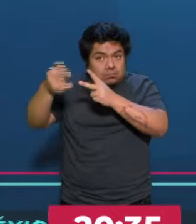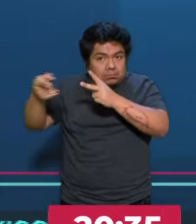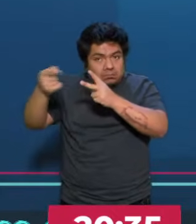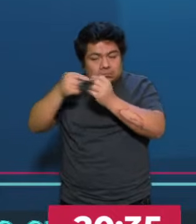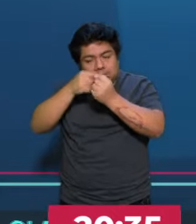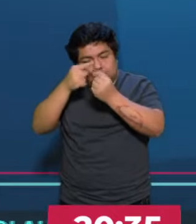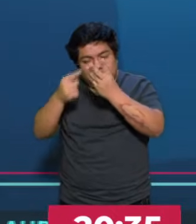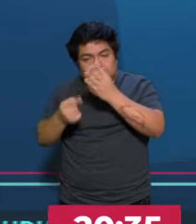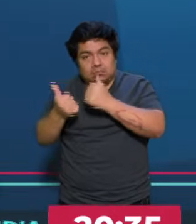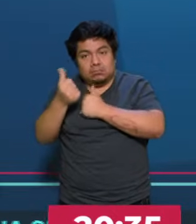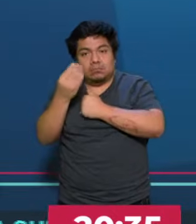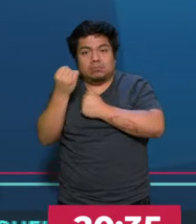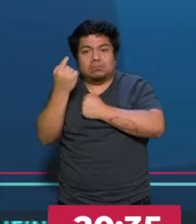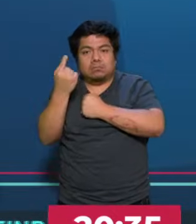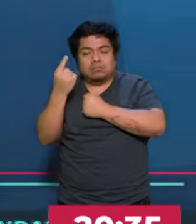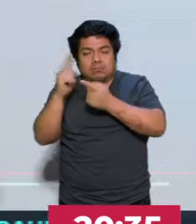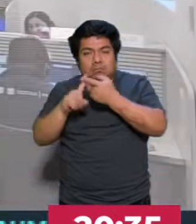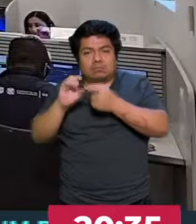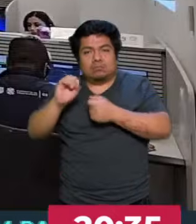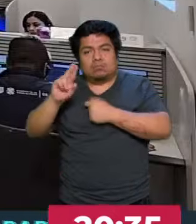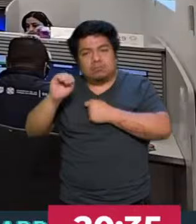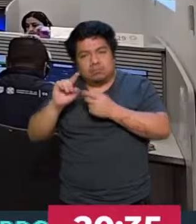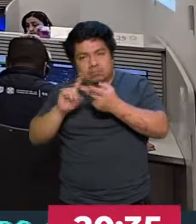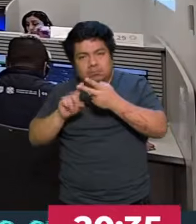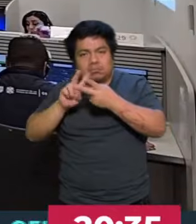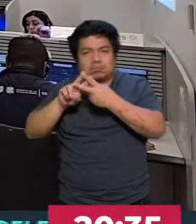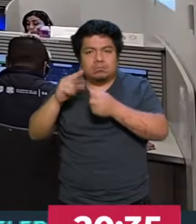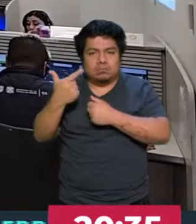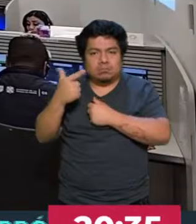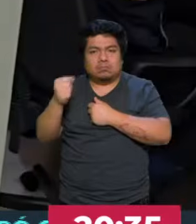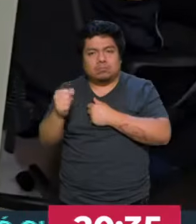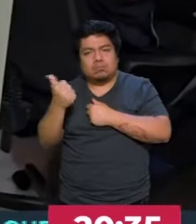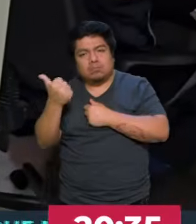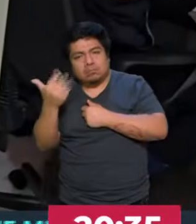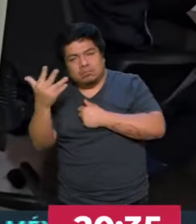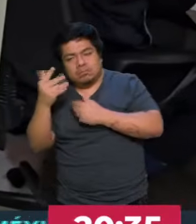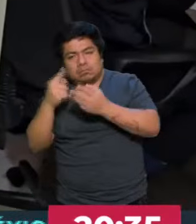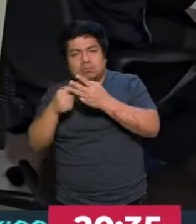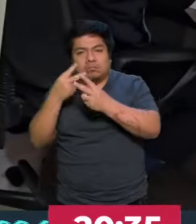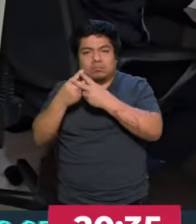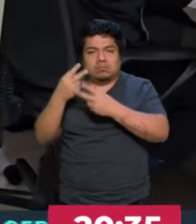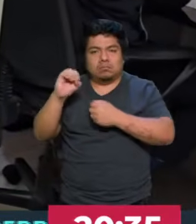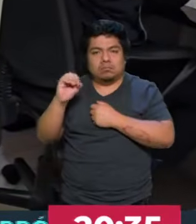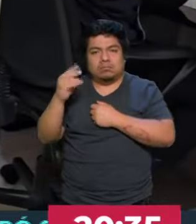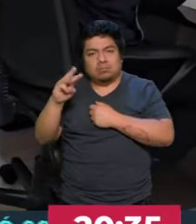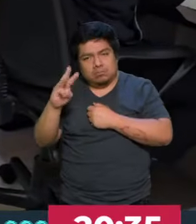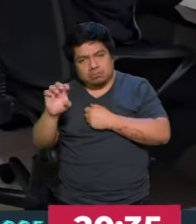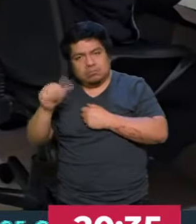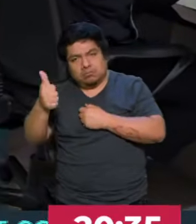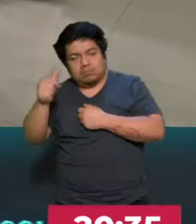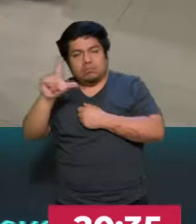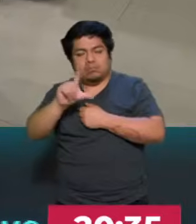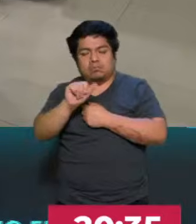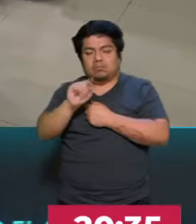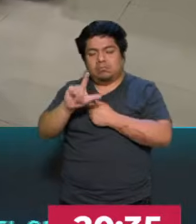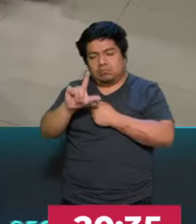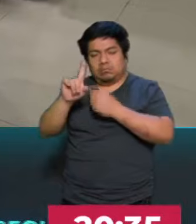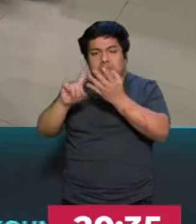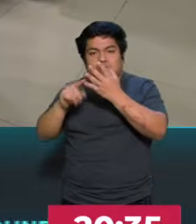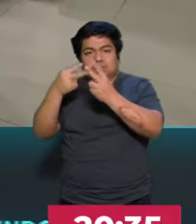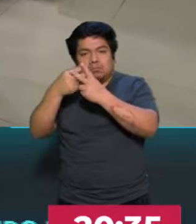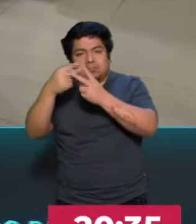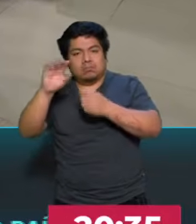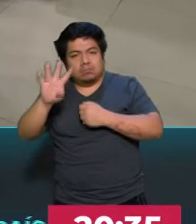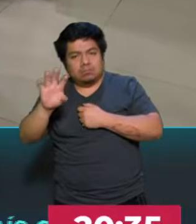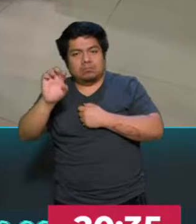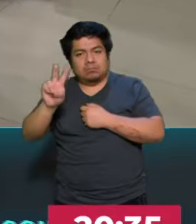las 6 líneas, 911, 089, asterisco 765, asterisco 0311, que es la de Locatel, asterisco